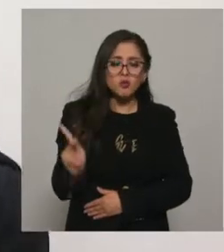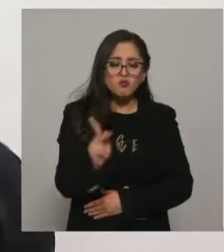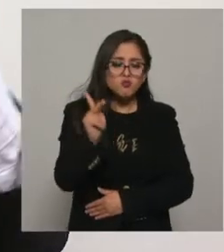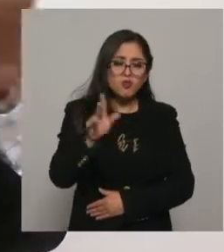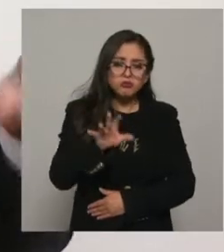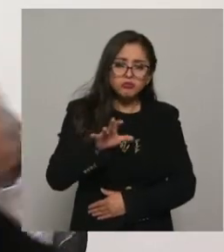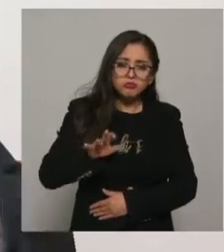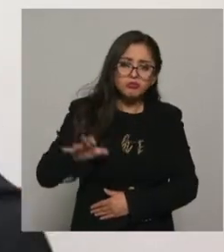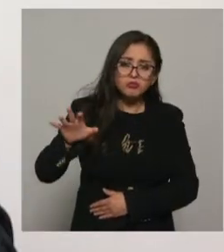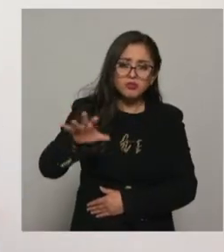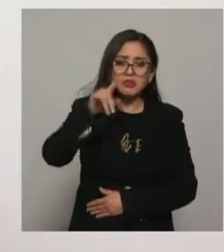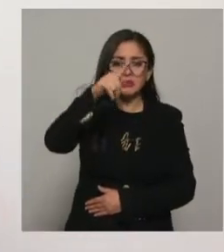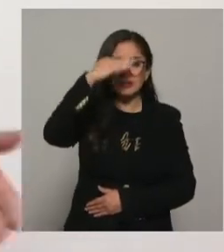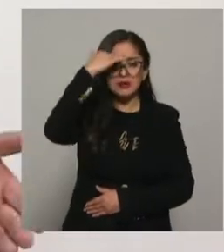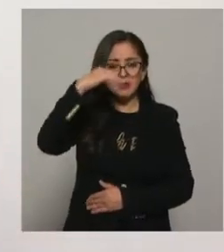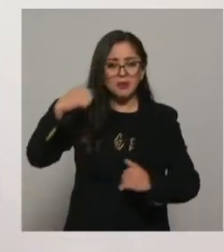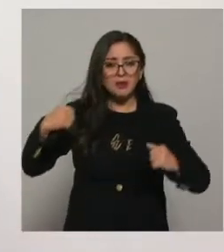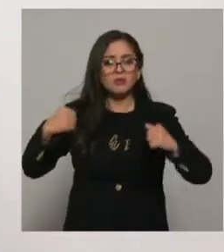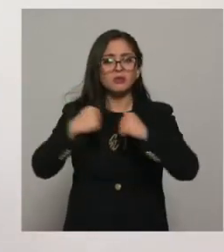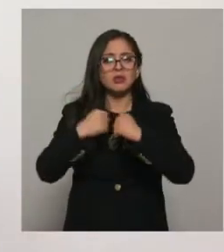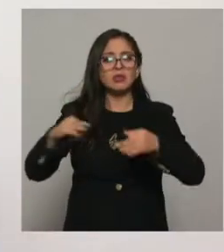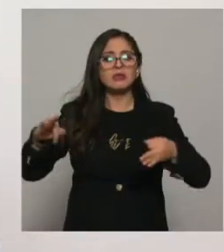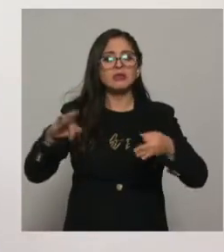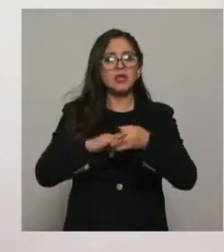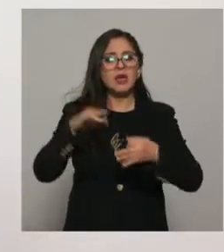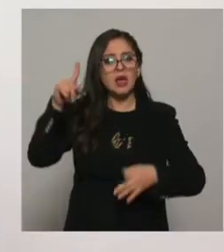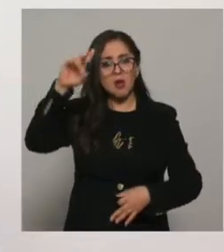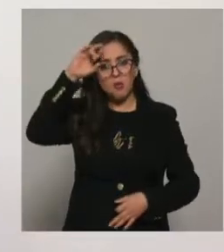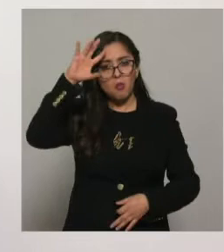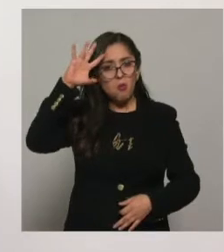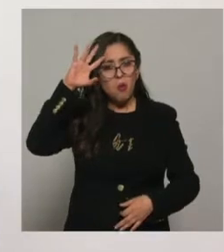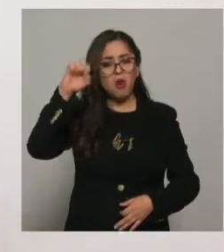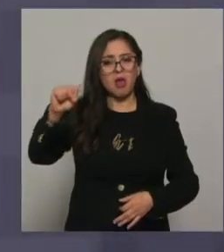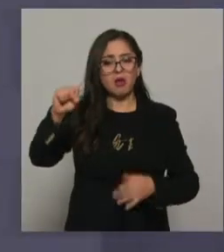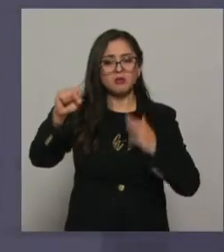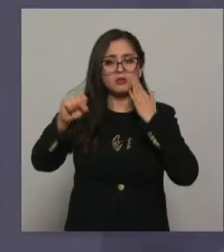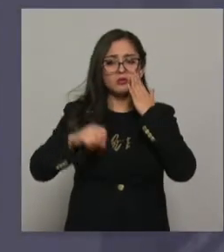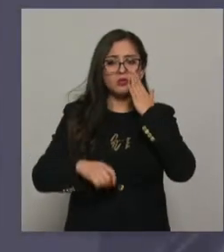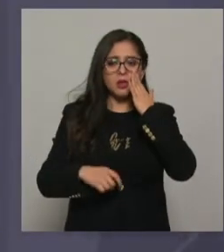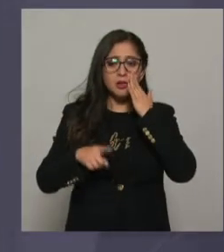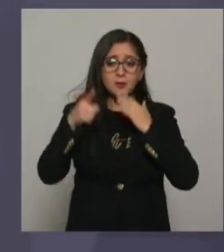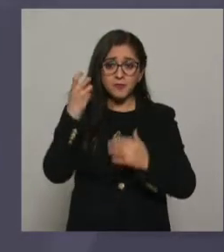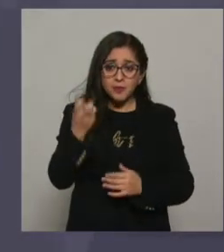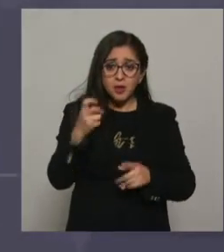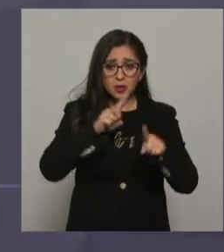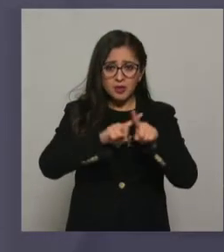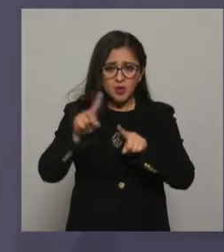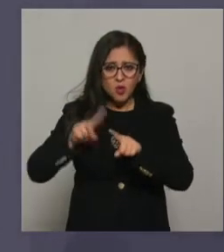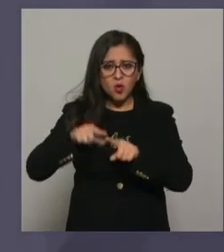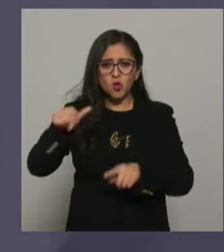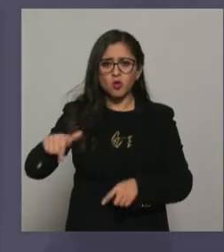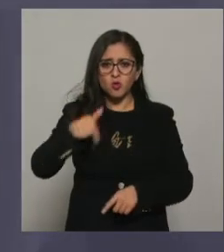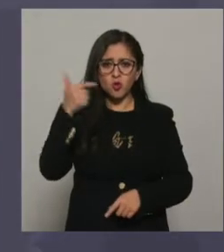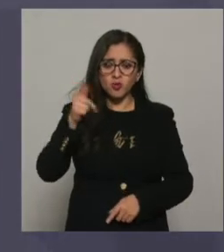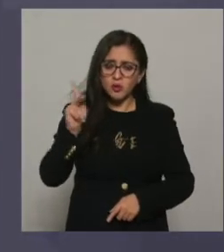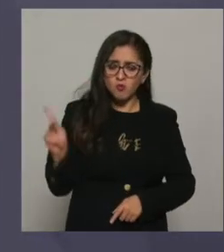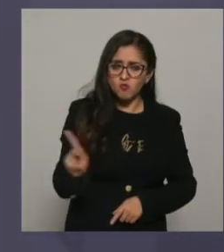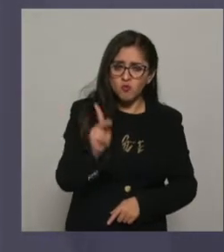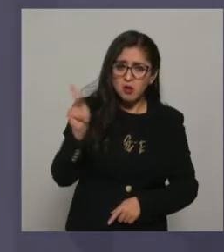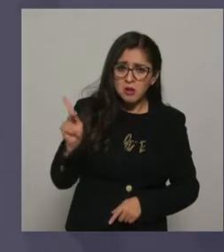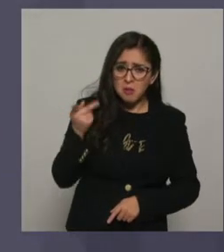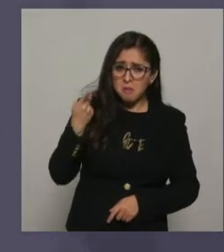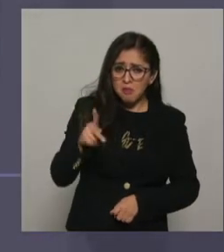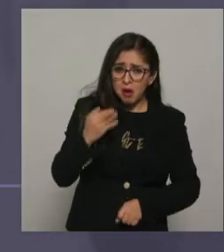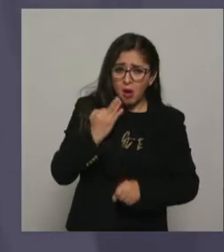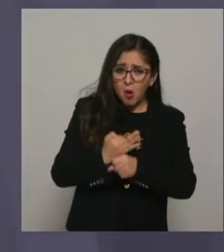Bien sabes que colindamos con Morelos, tenemos mucha influencia con Morelos, y son 12 poblados, pero difícilmente yo podría